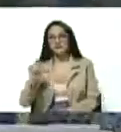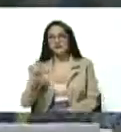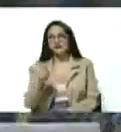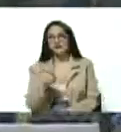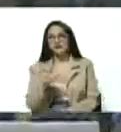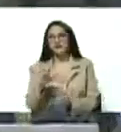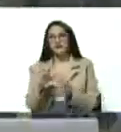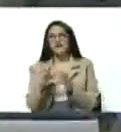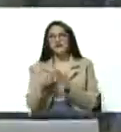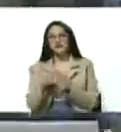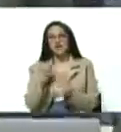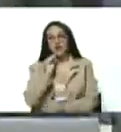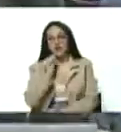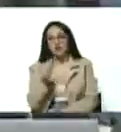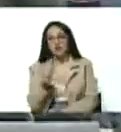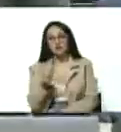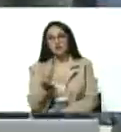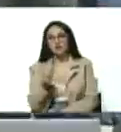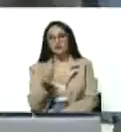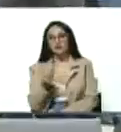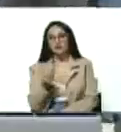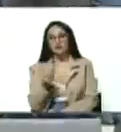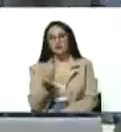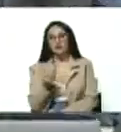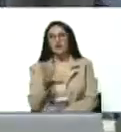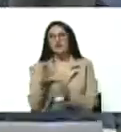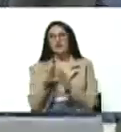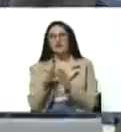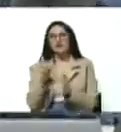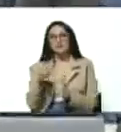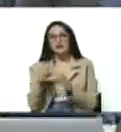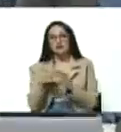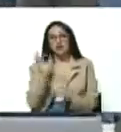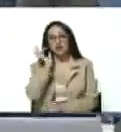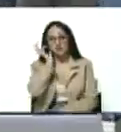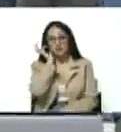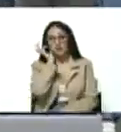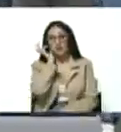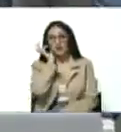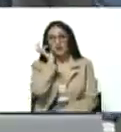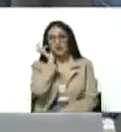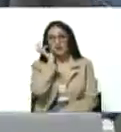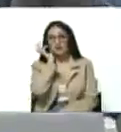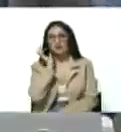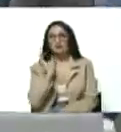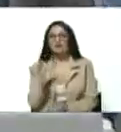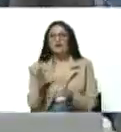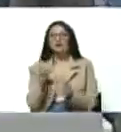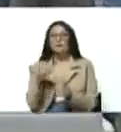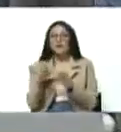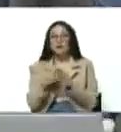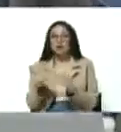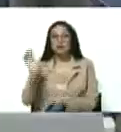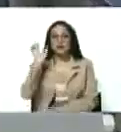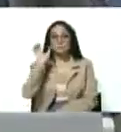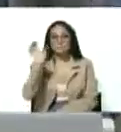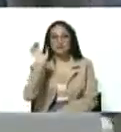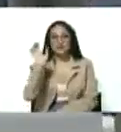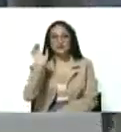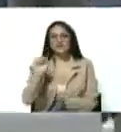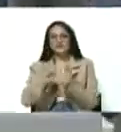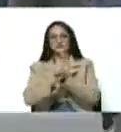la juventud, y en ella a todas las mujeres, y en ella a toda la patria,